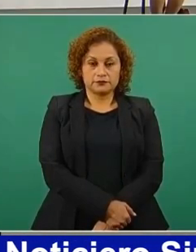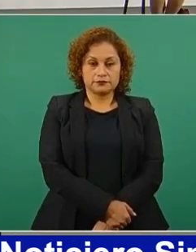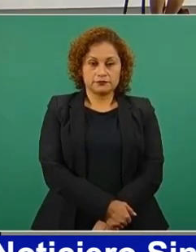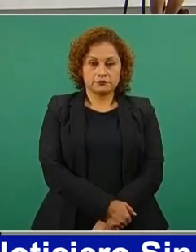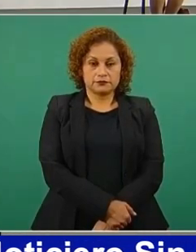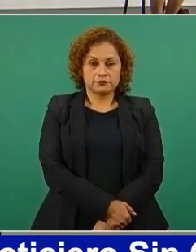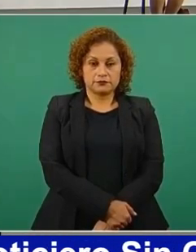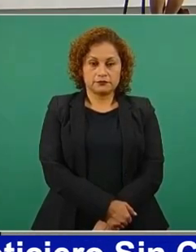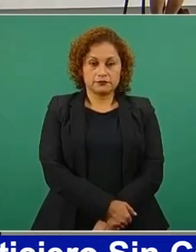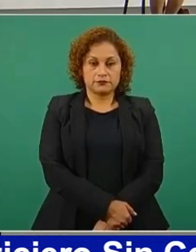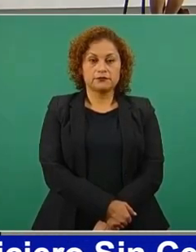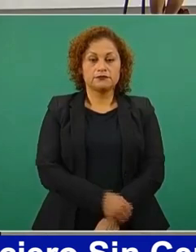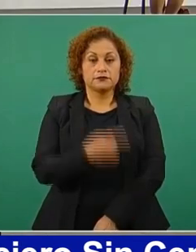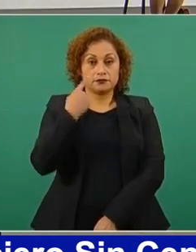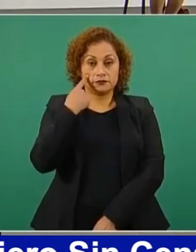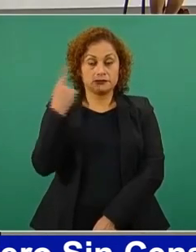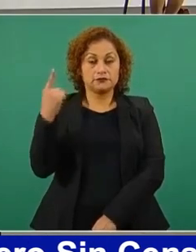No.